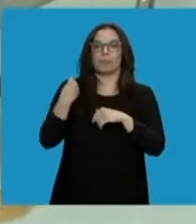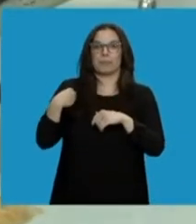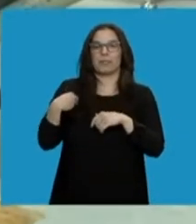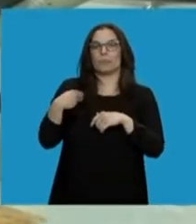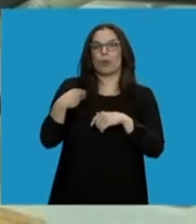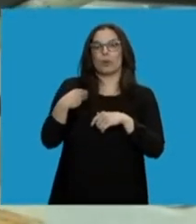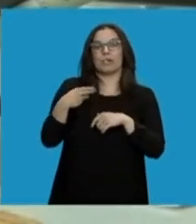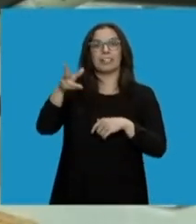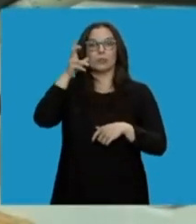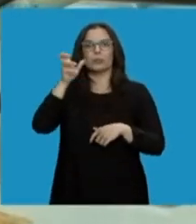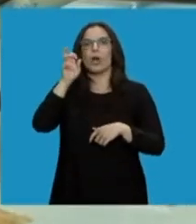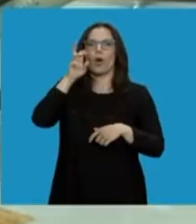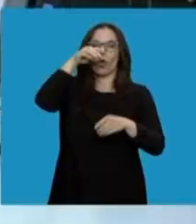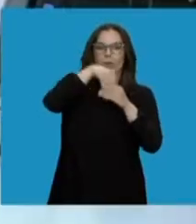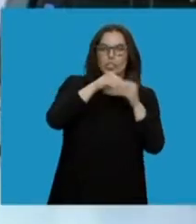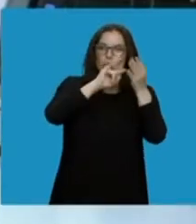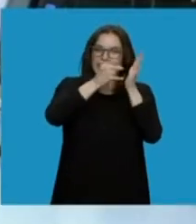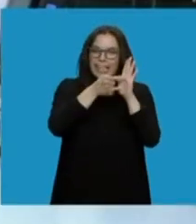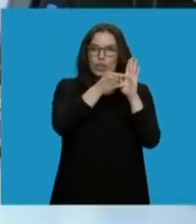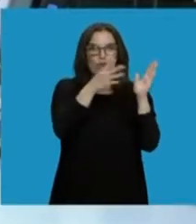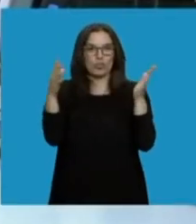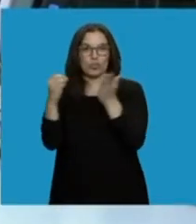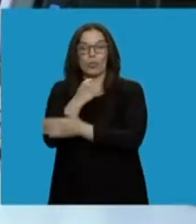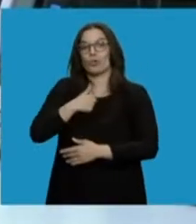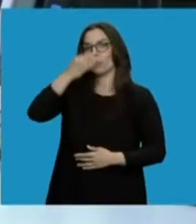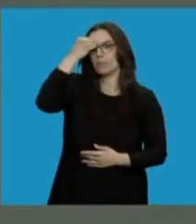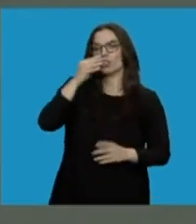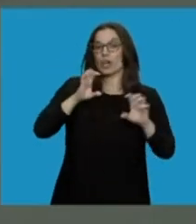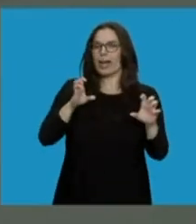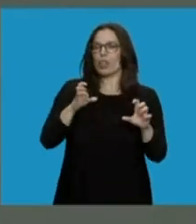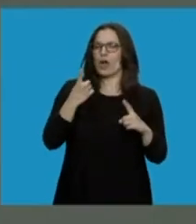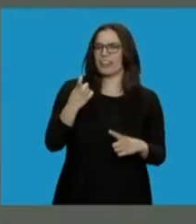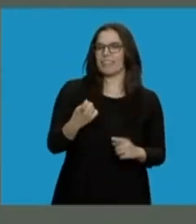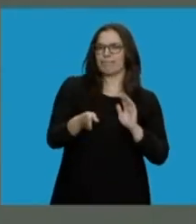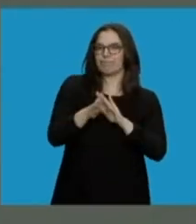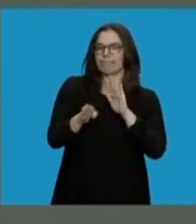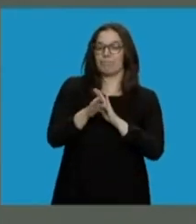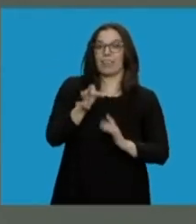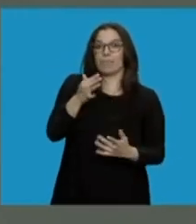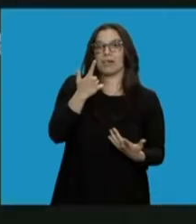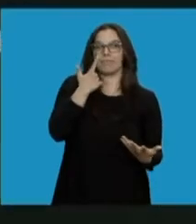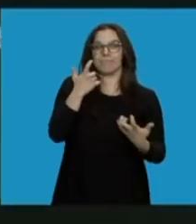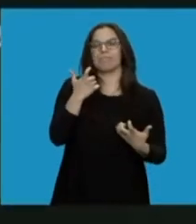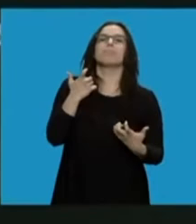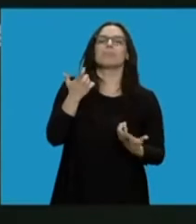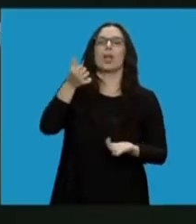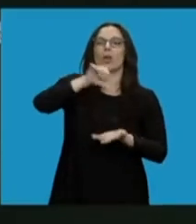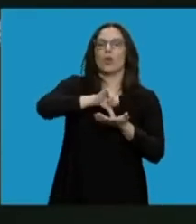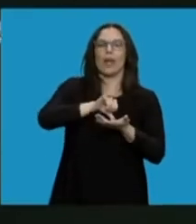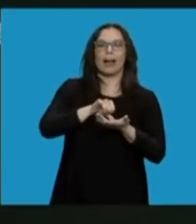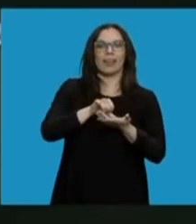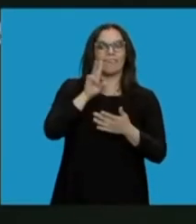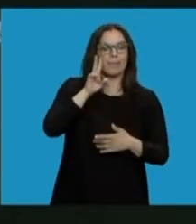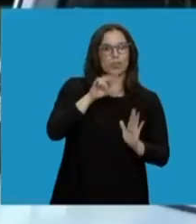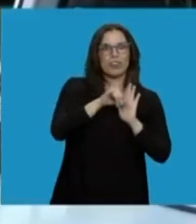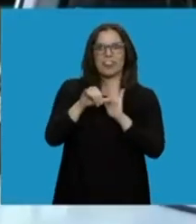como dentro del micrófono. Creo que seguimos siendo muy necesarios, porque además estamos palpando a nivel local todo lo que